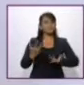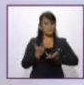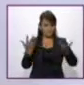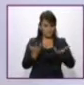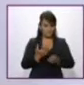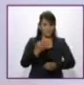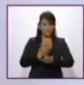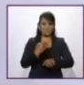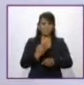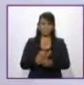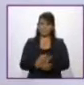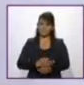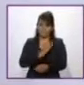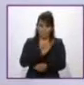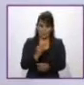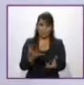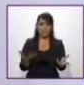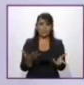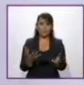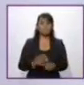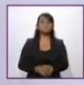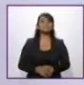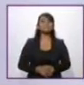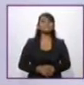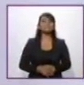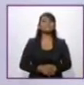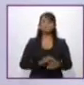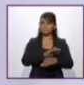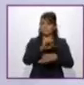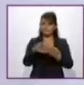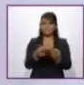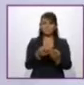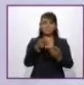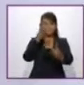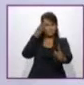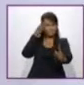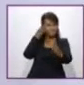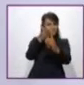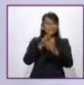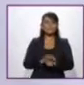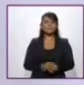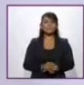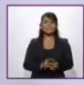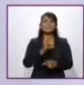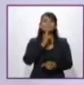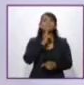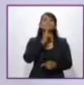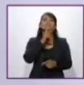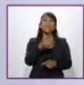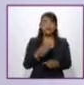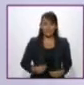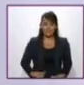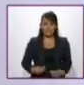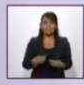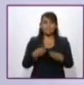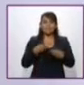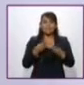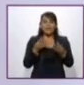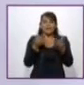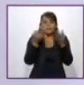pasen, y todos tenemos el mismo objetivo, tener y mejorar la calidad de vida de